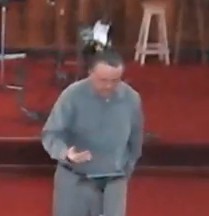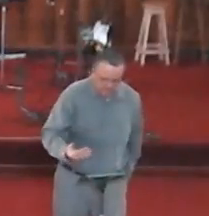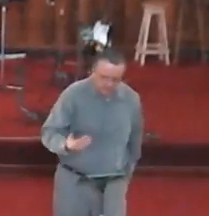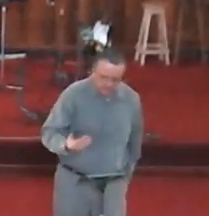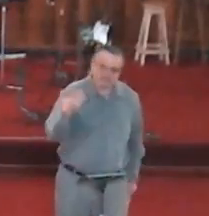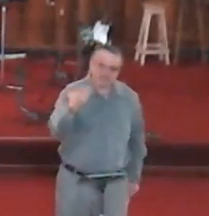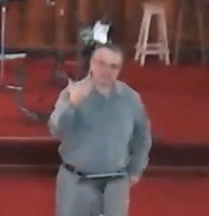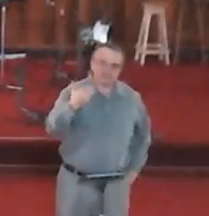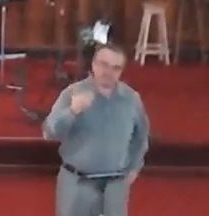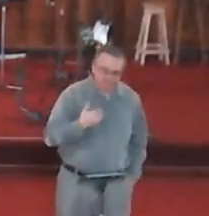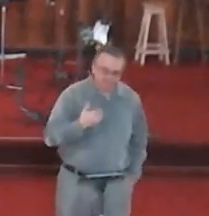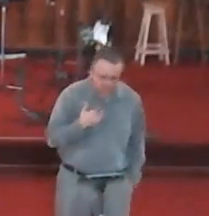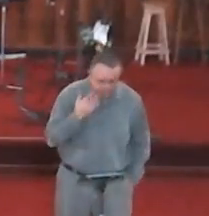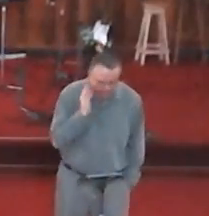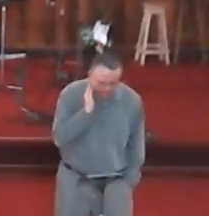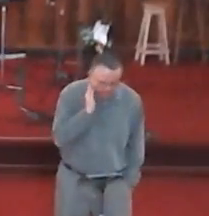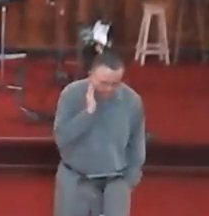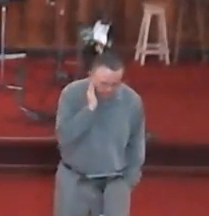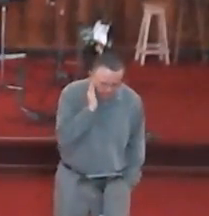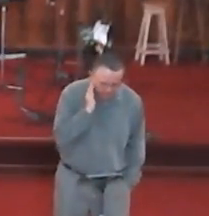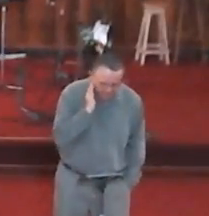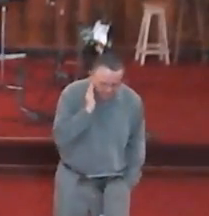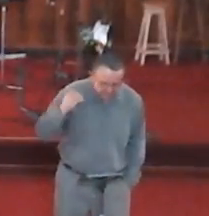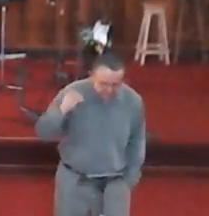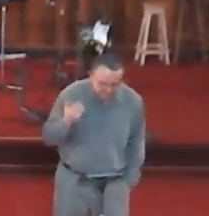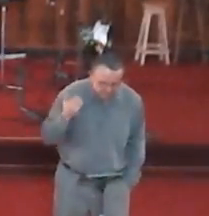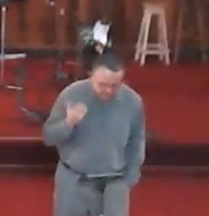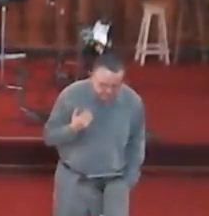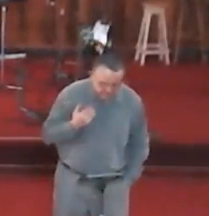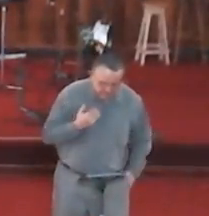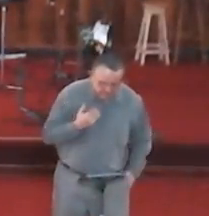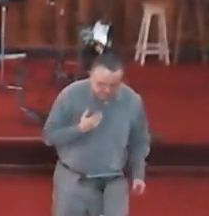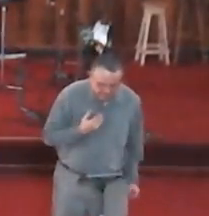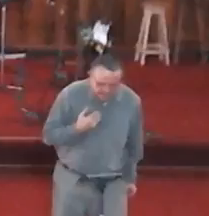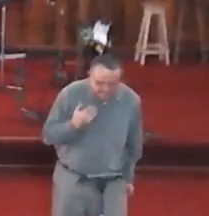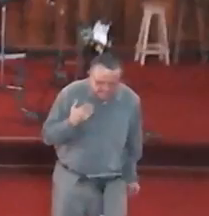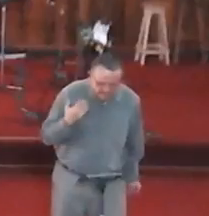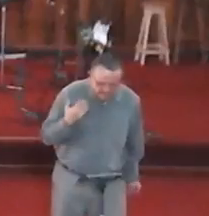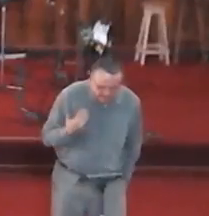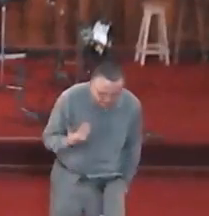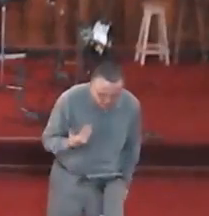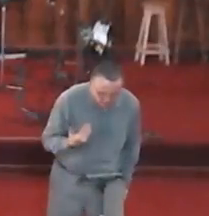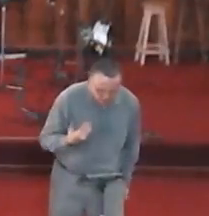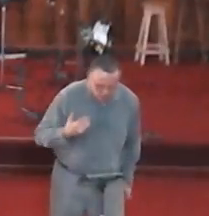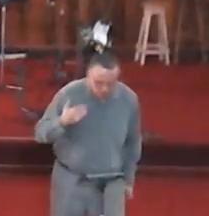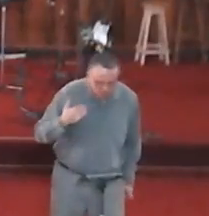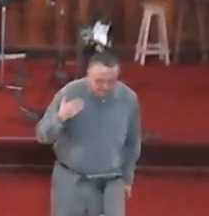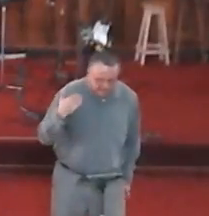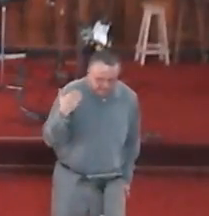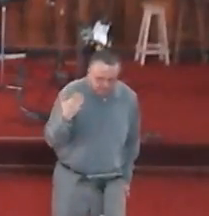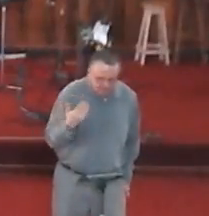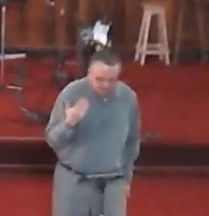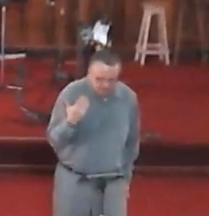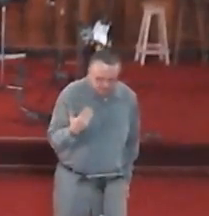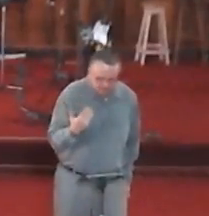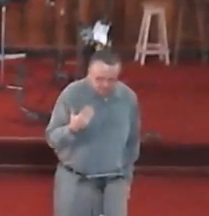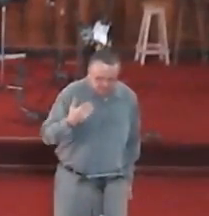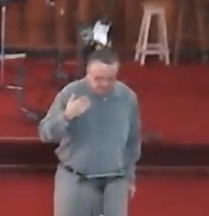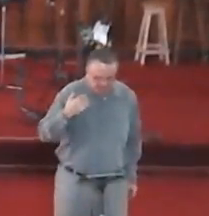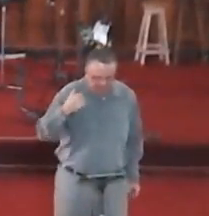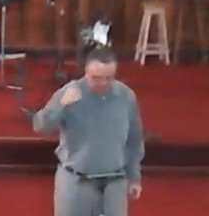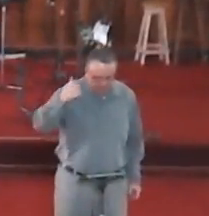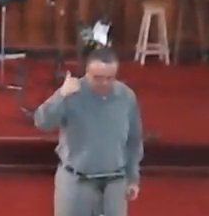word. Y vean esta definición de diccionario. Dice, típicamente se refiere al llamado o la decisión de